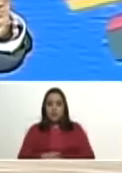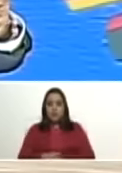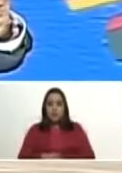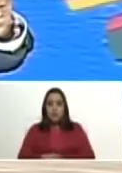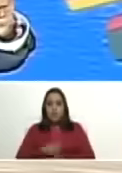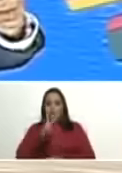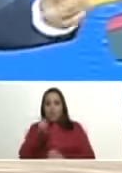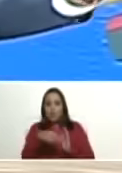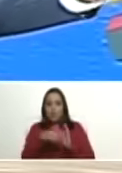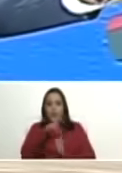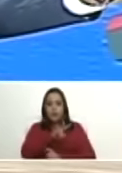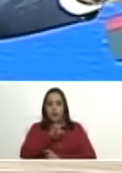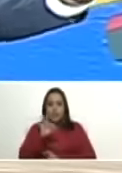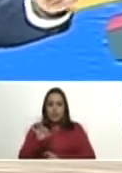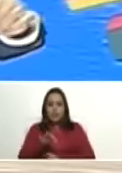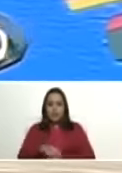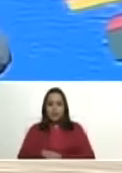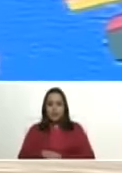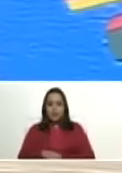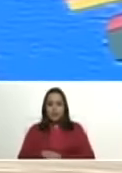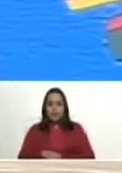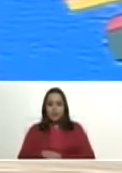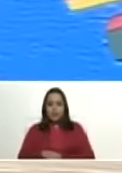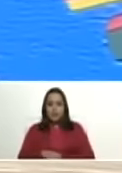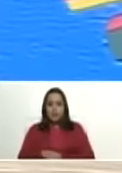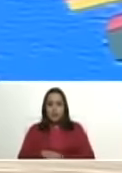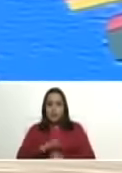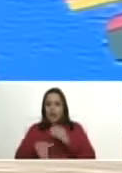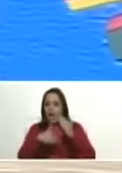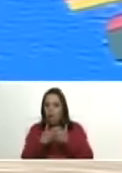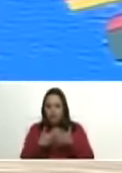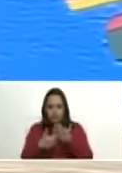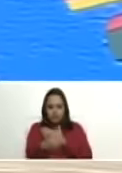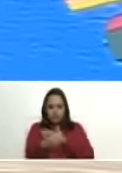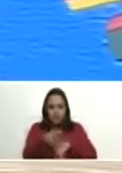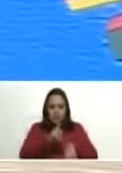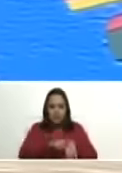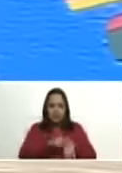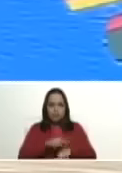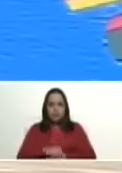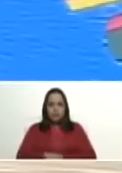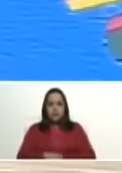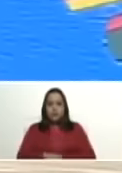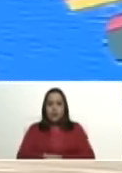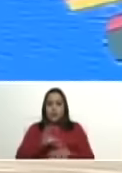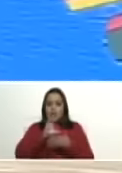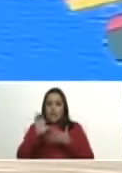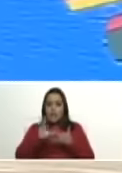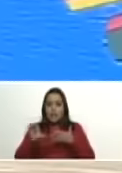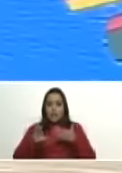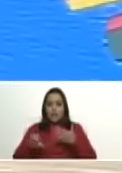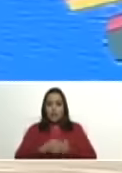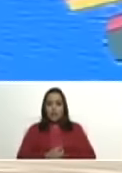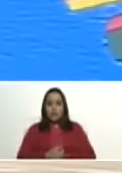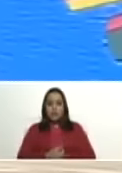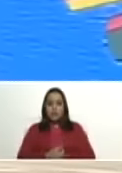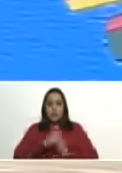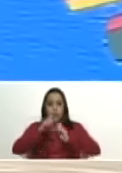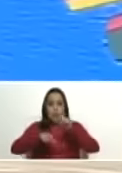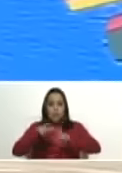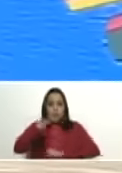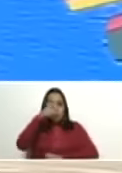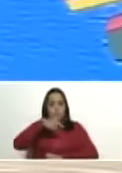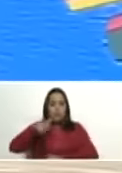2023 en adelante. Y lo caracterizaría referéndum